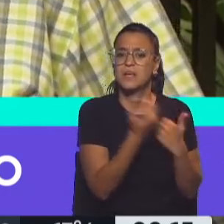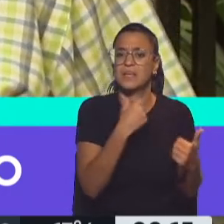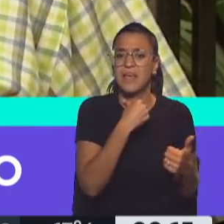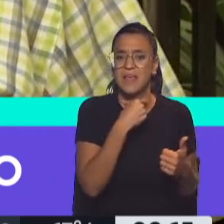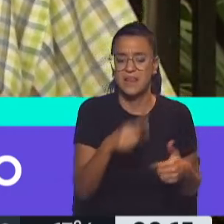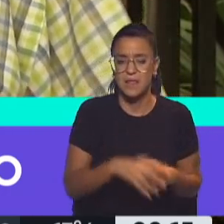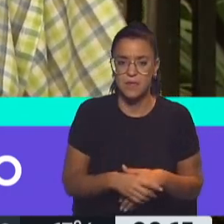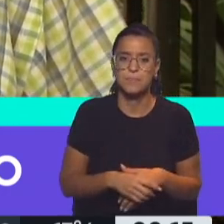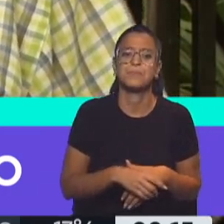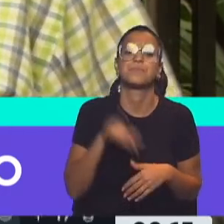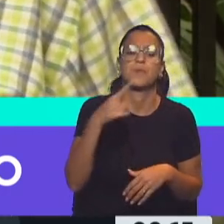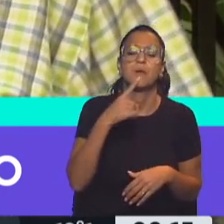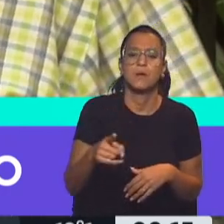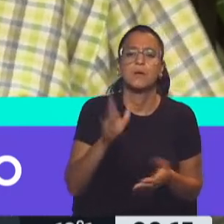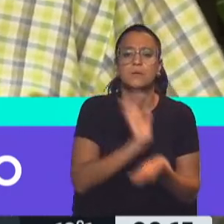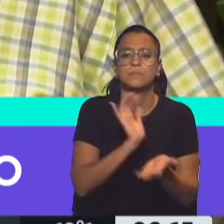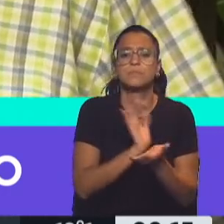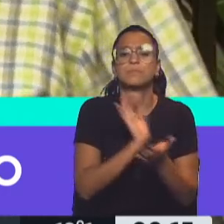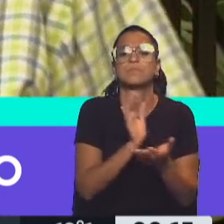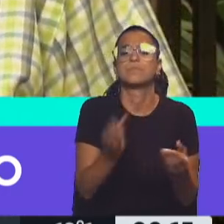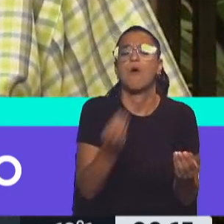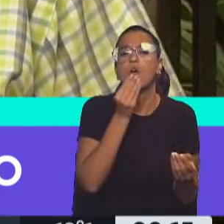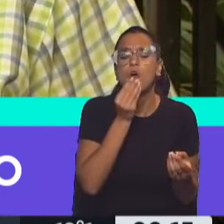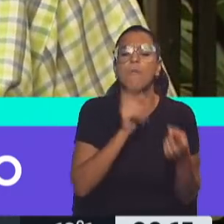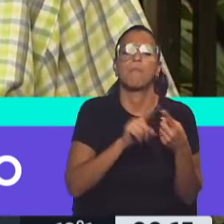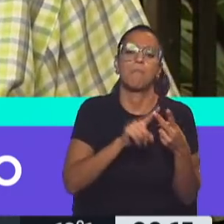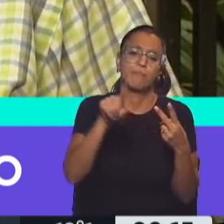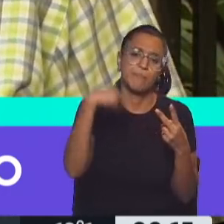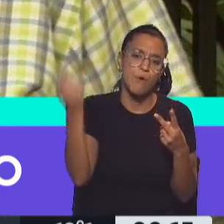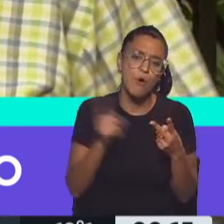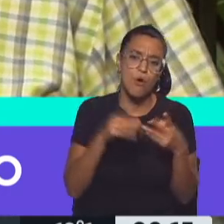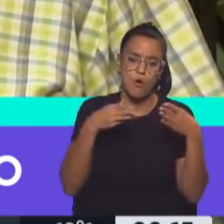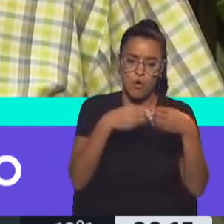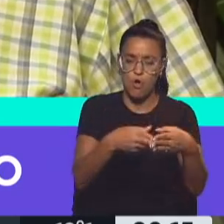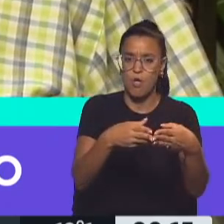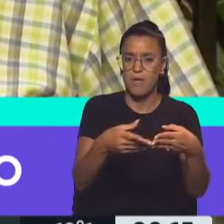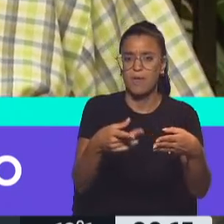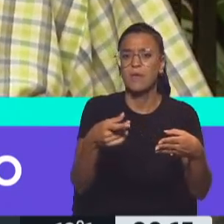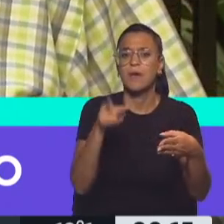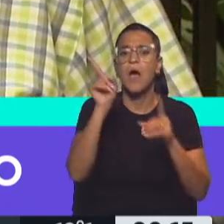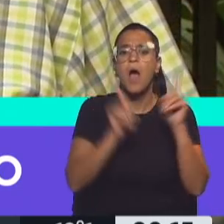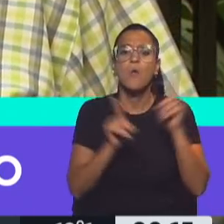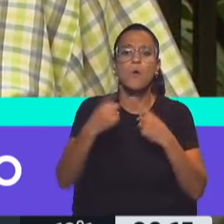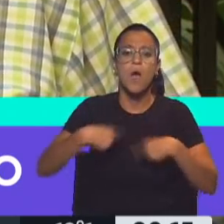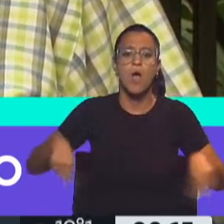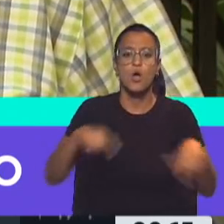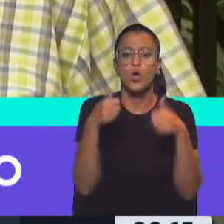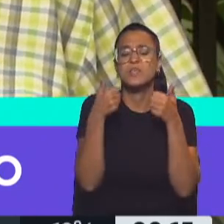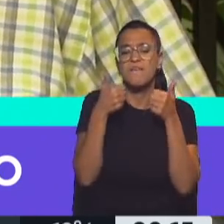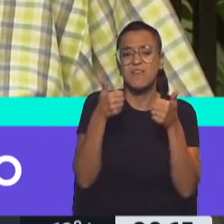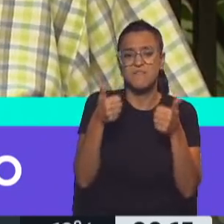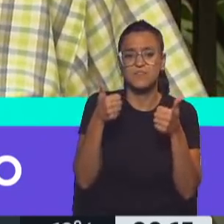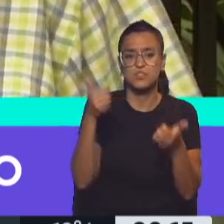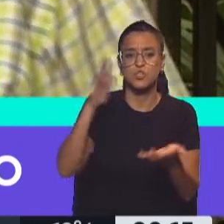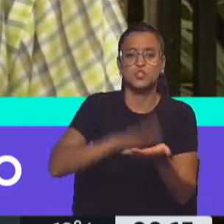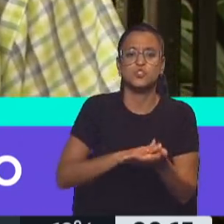en el comedor en algunas áreas en particular del astillero en algunos beneficios que tenían que ver